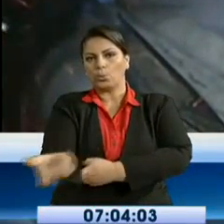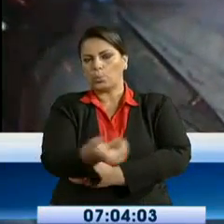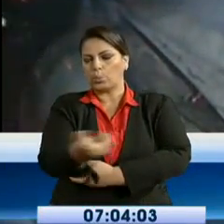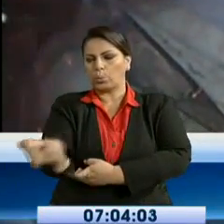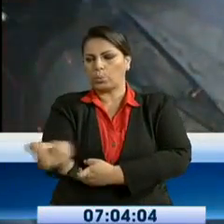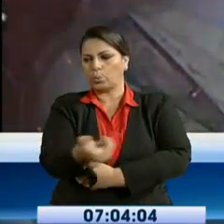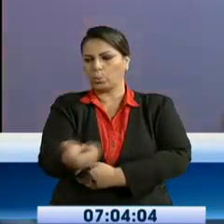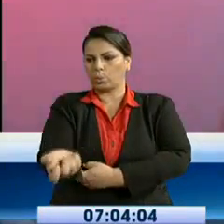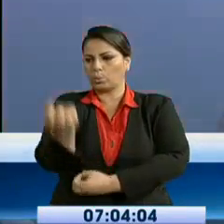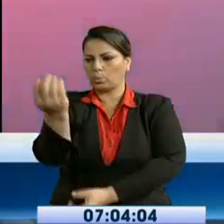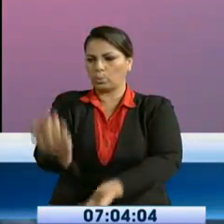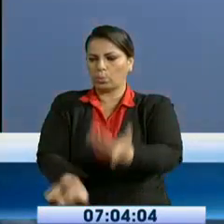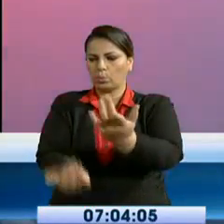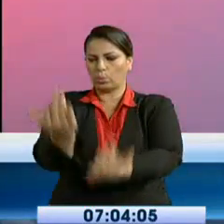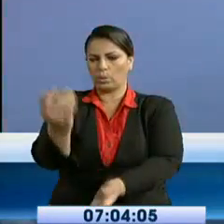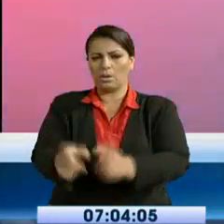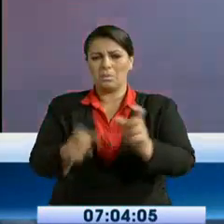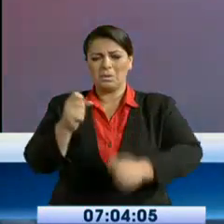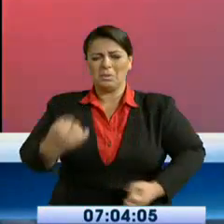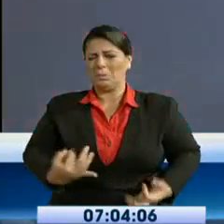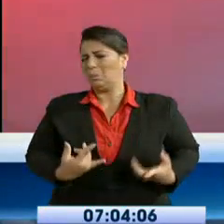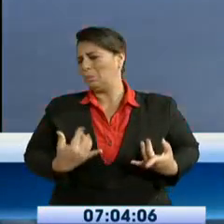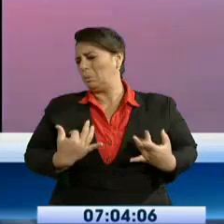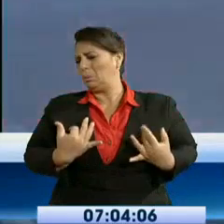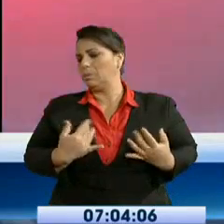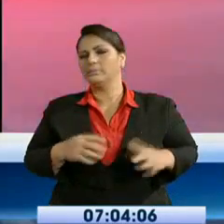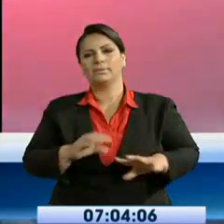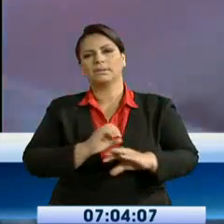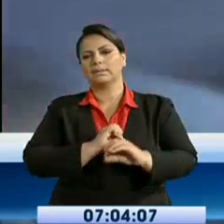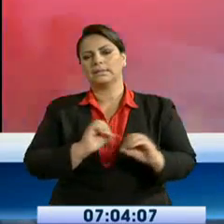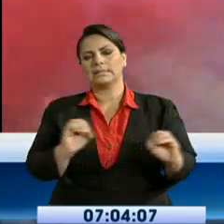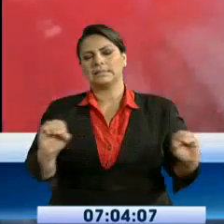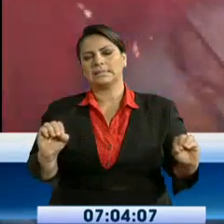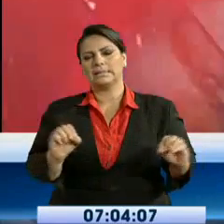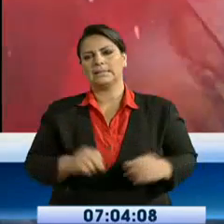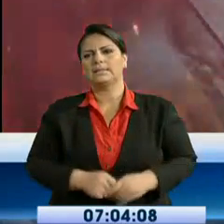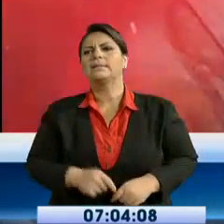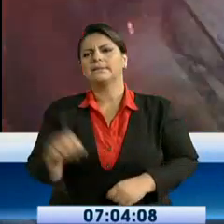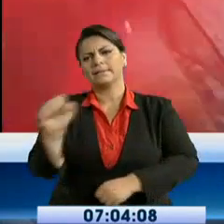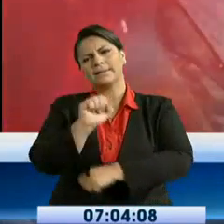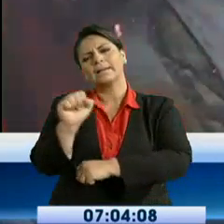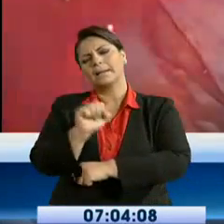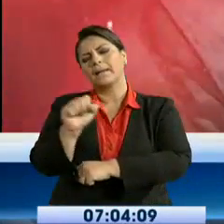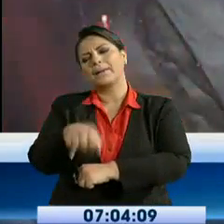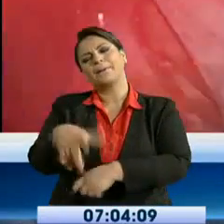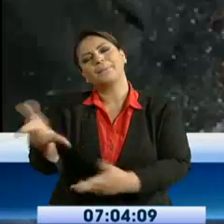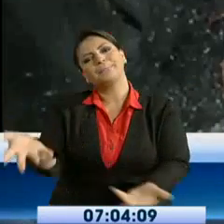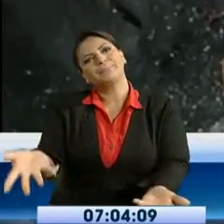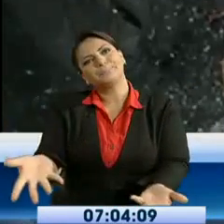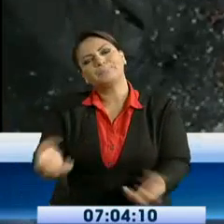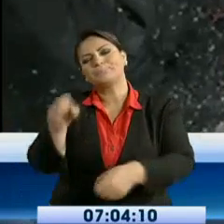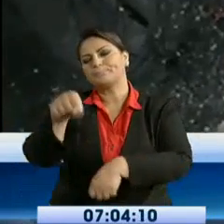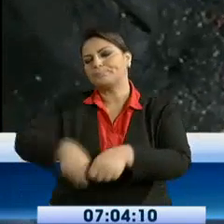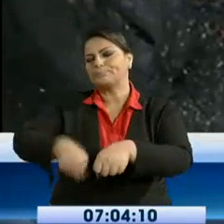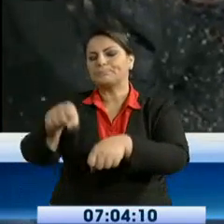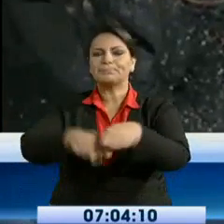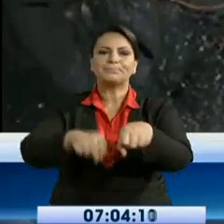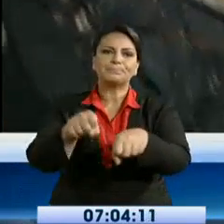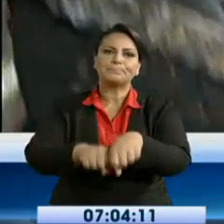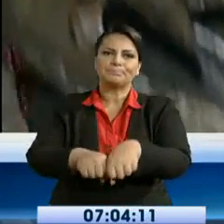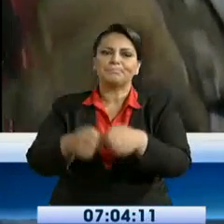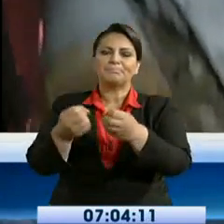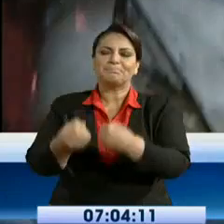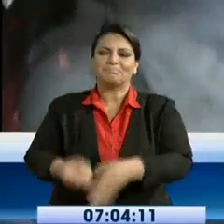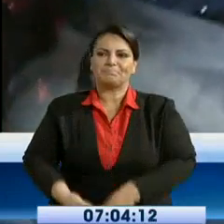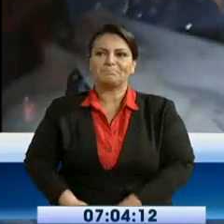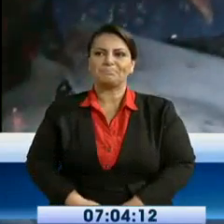hubo heridos o pérdidas humanas que lamentar. La pérdida sí que lamentar mucho. Es material del automotor, pero